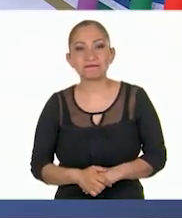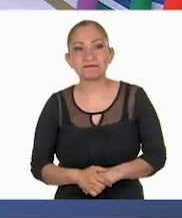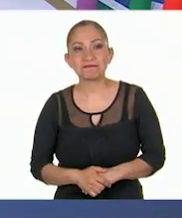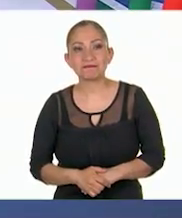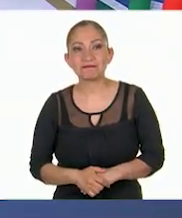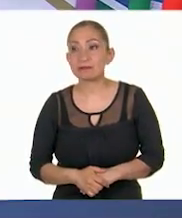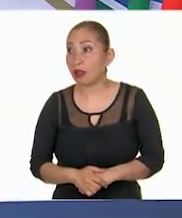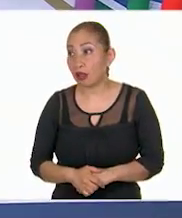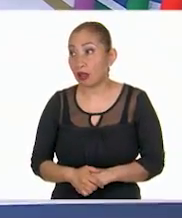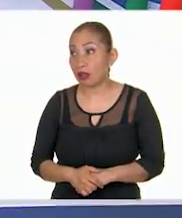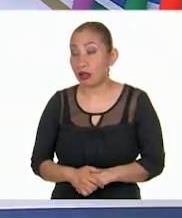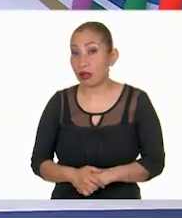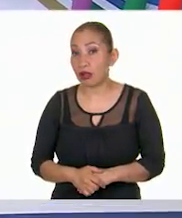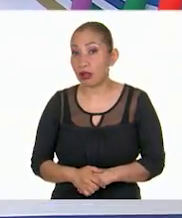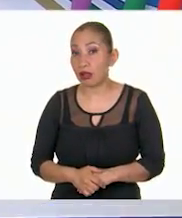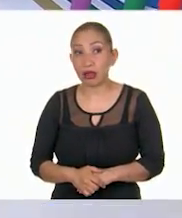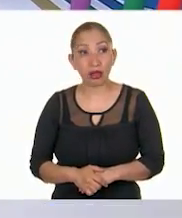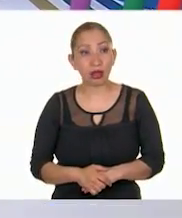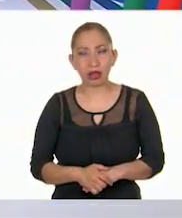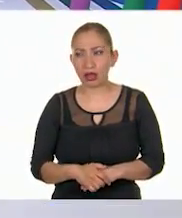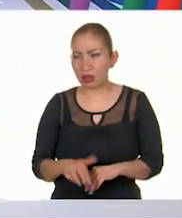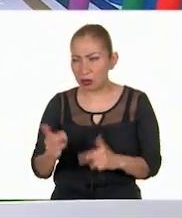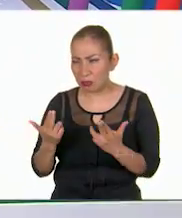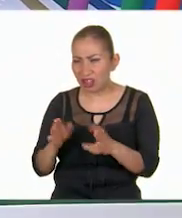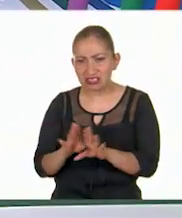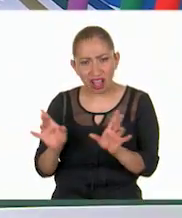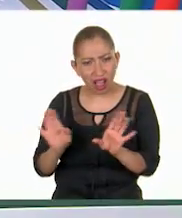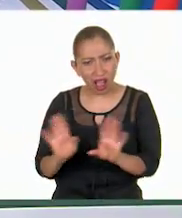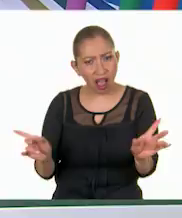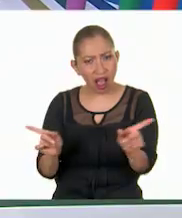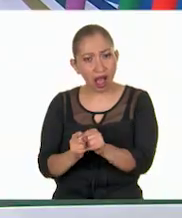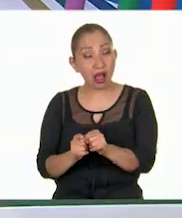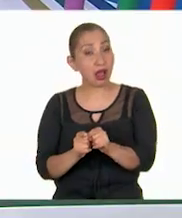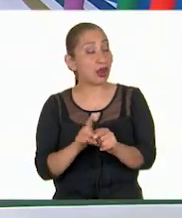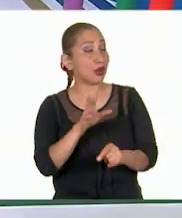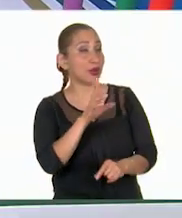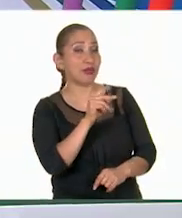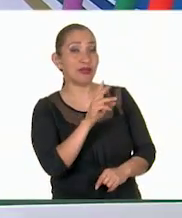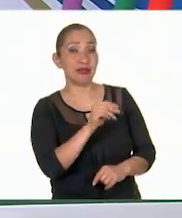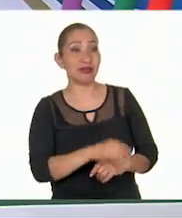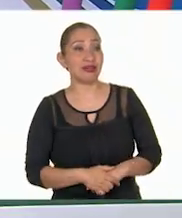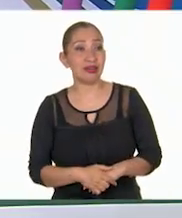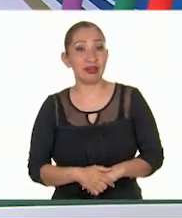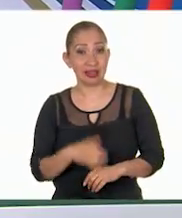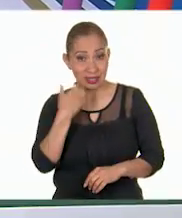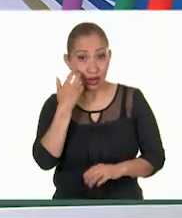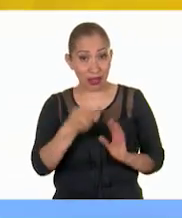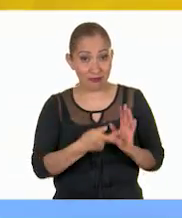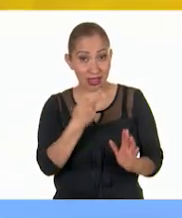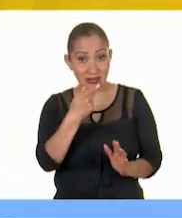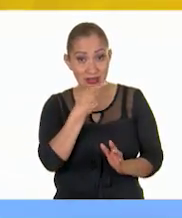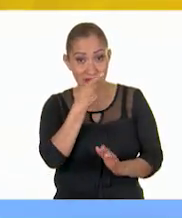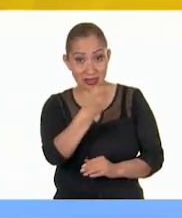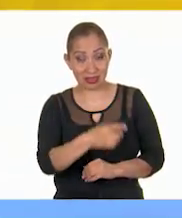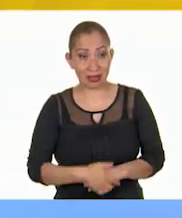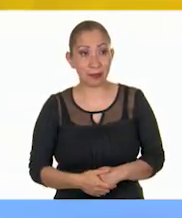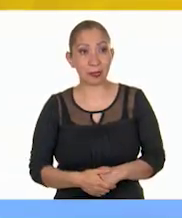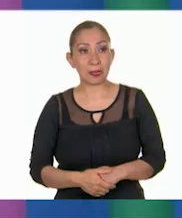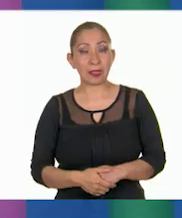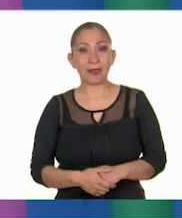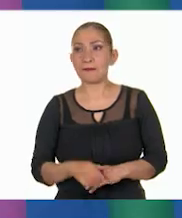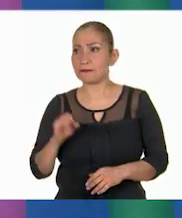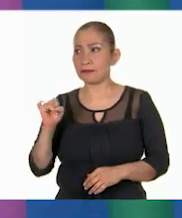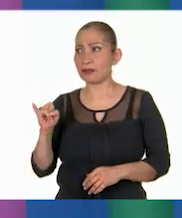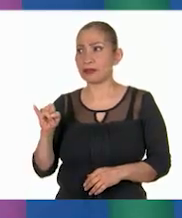¿Ya? Ya, ¿Es María. broma, Gaby? ¿Es broma? ¿Cómo que ya? No, María. ¿Quieres que te lo cuente otra vez?